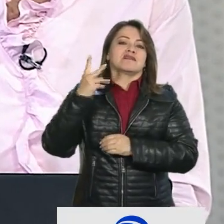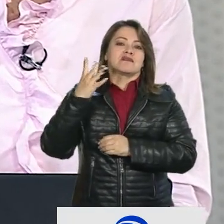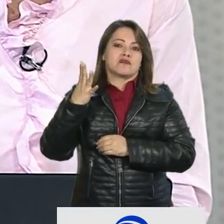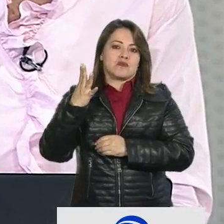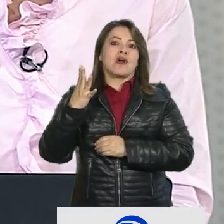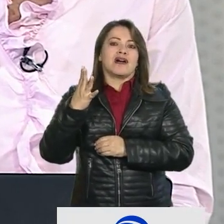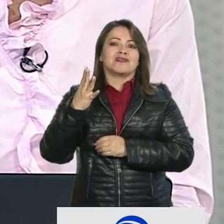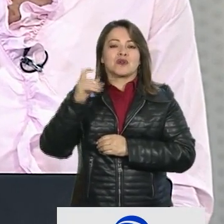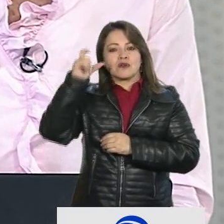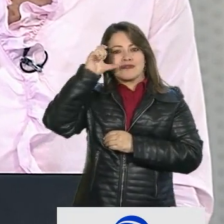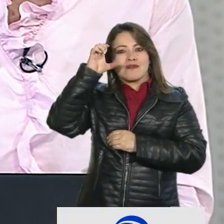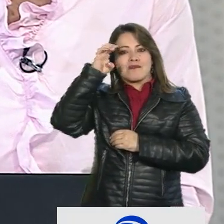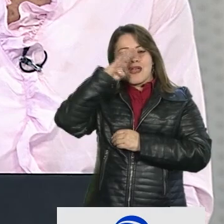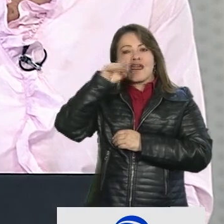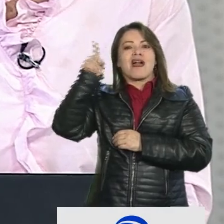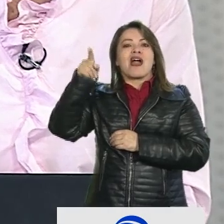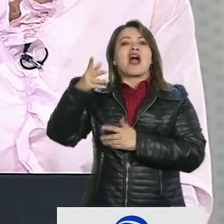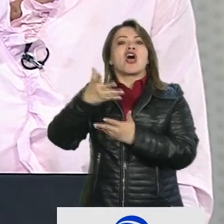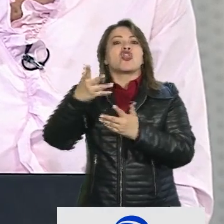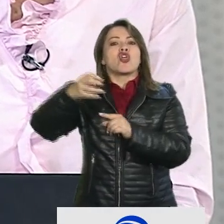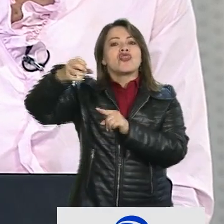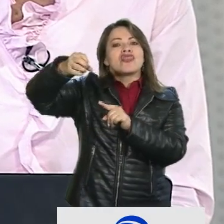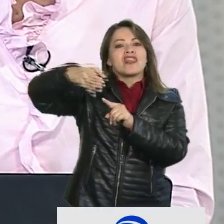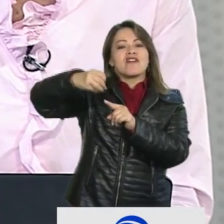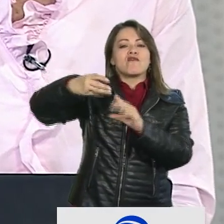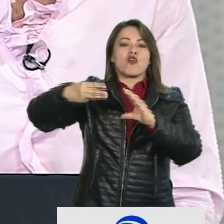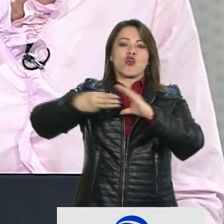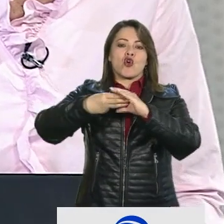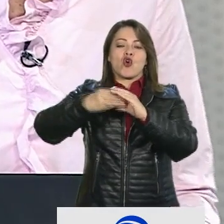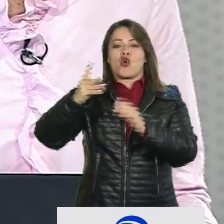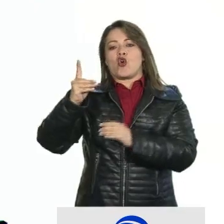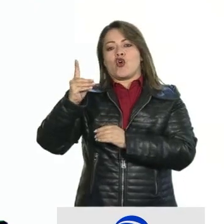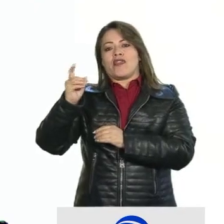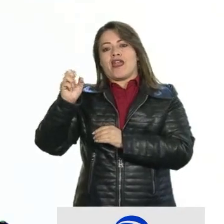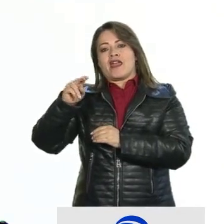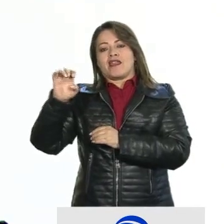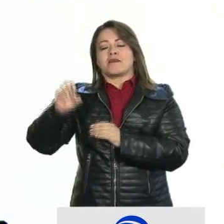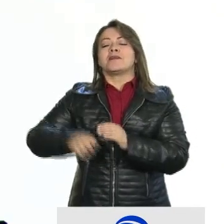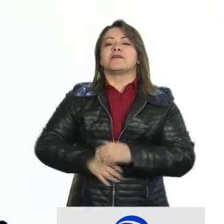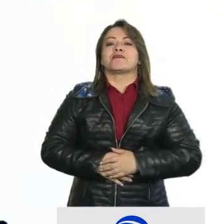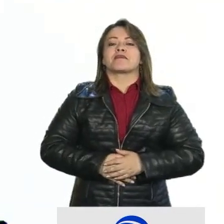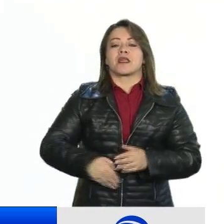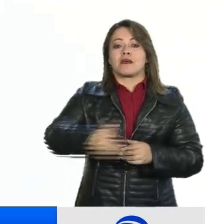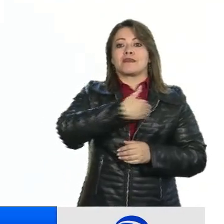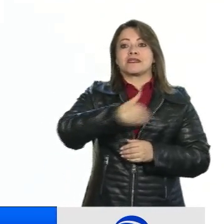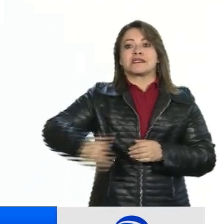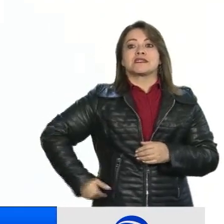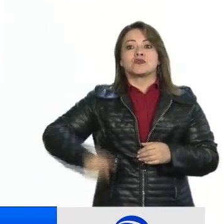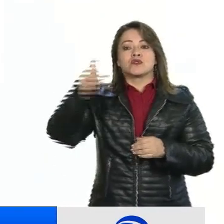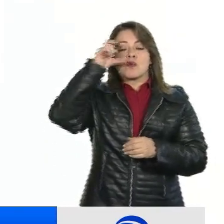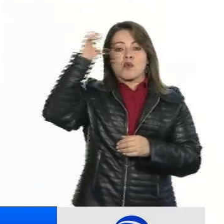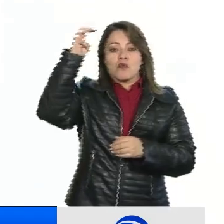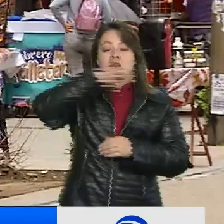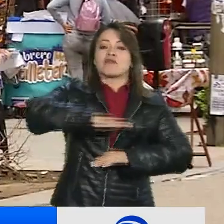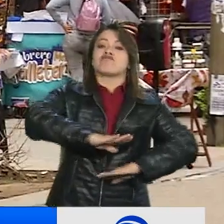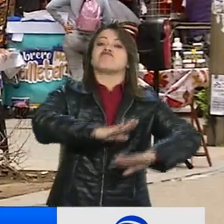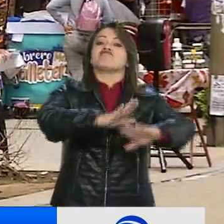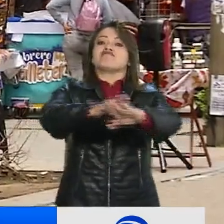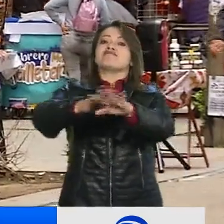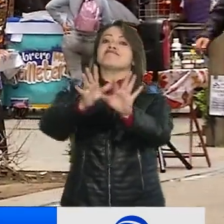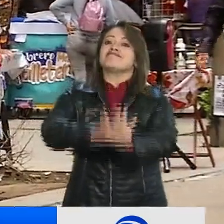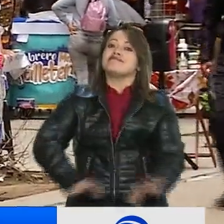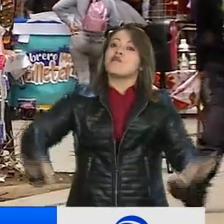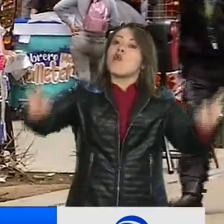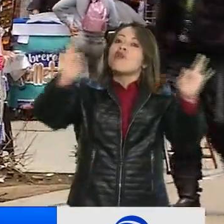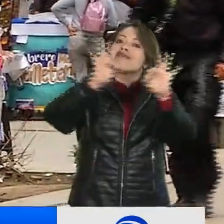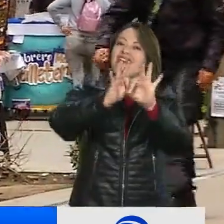del lanzamiento del Censo Económico Nacional Urbano del DANE. El presidente Gustavo Petro indicó que la importancia del